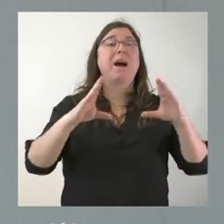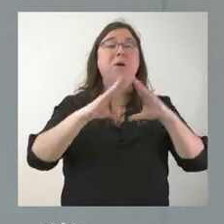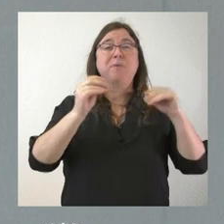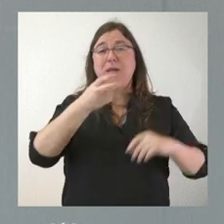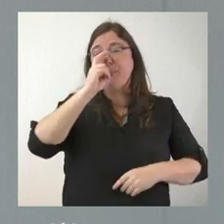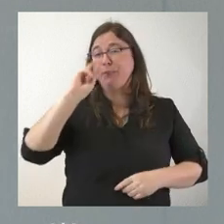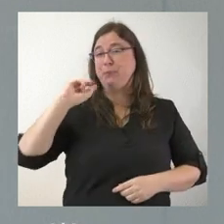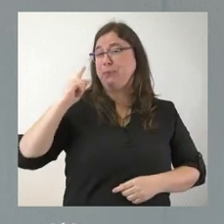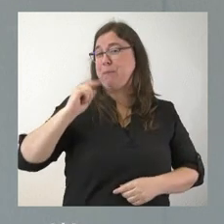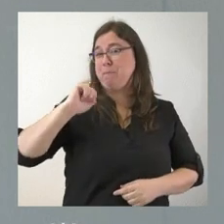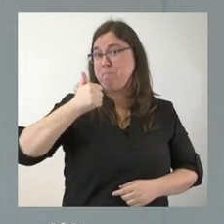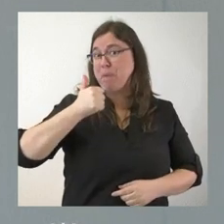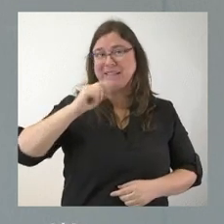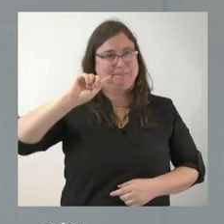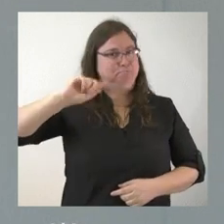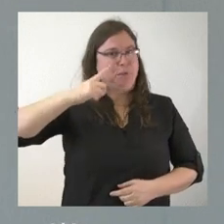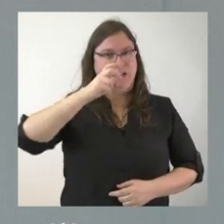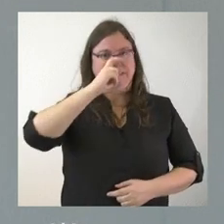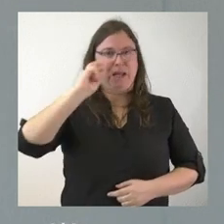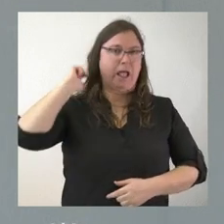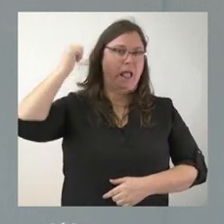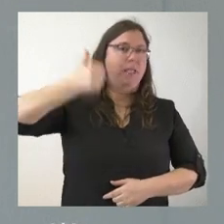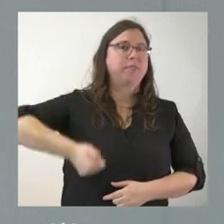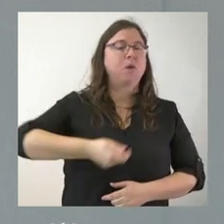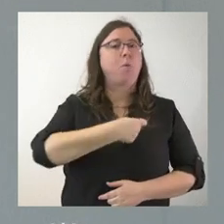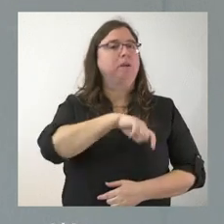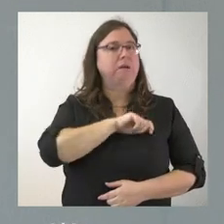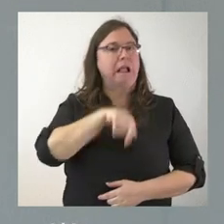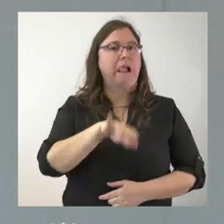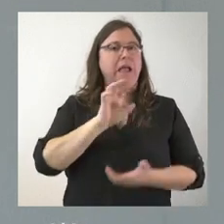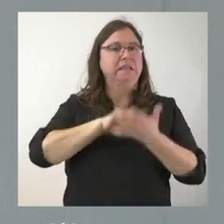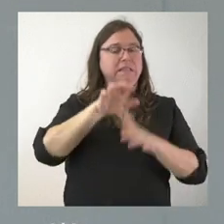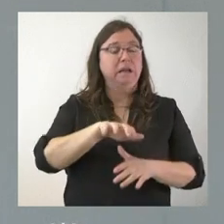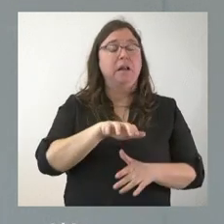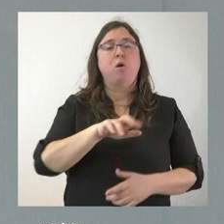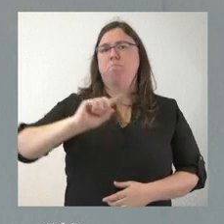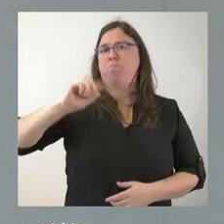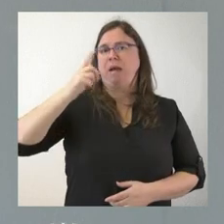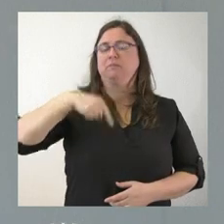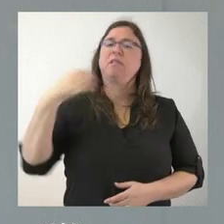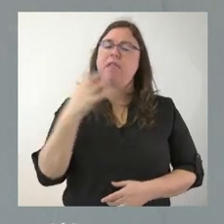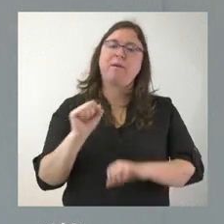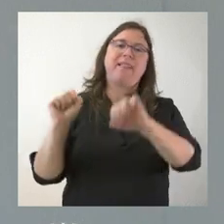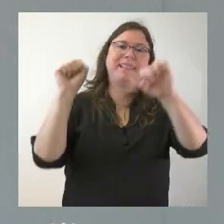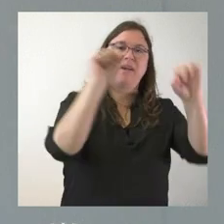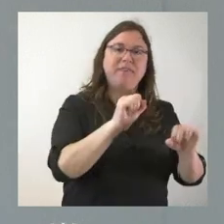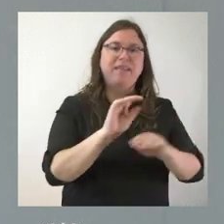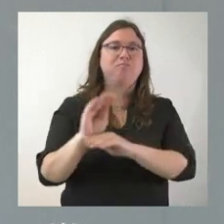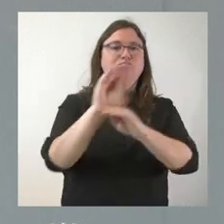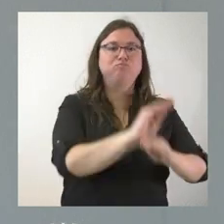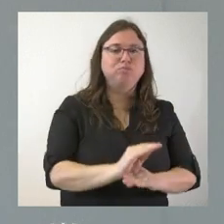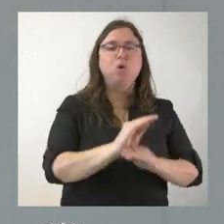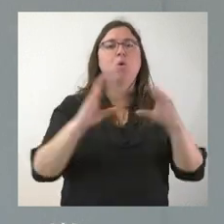de España entre ellas la más antigua de España y sin duda tener que insistir en esta idea de que defendemos y protegemos una universidad de calidad